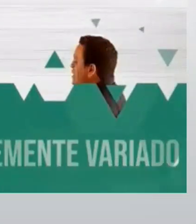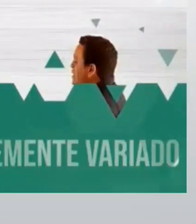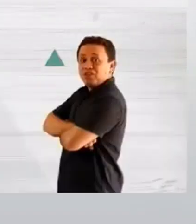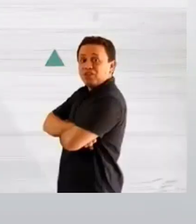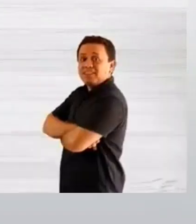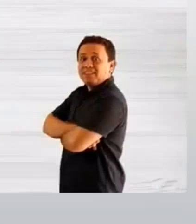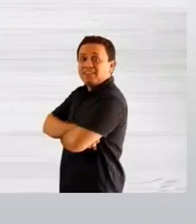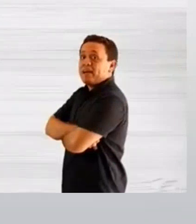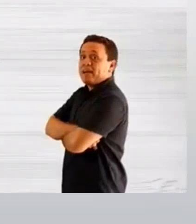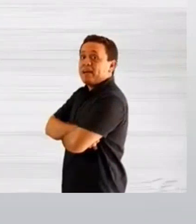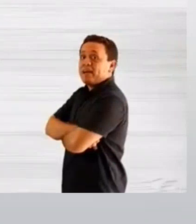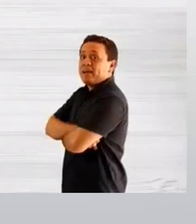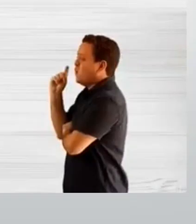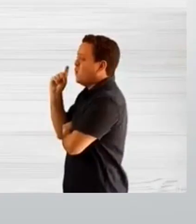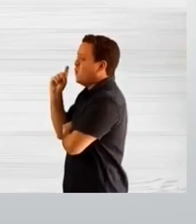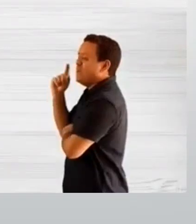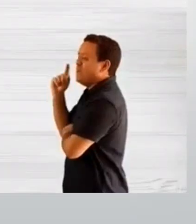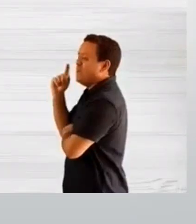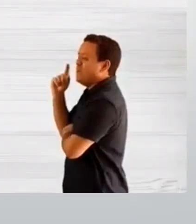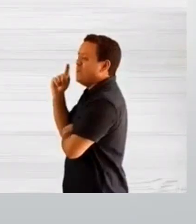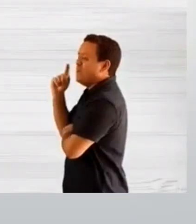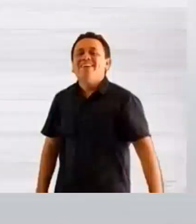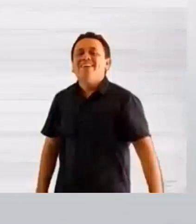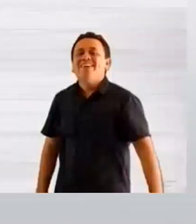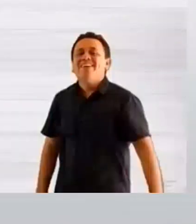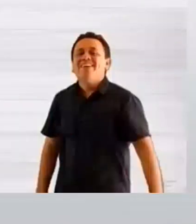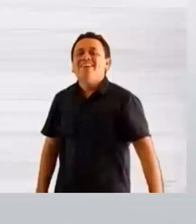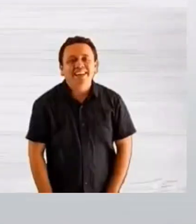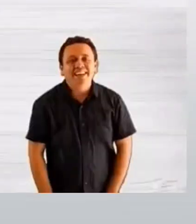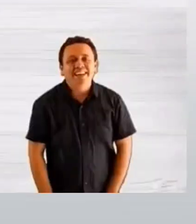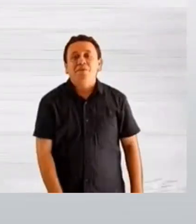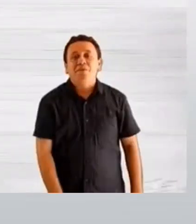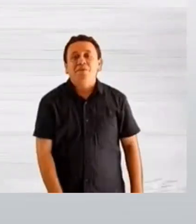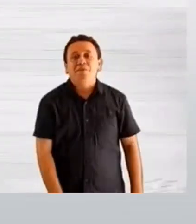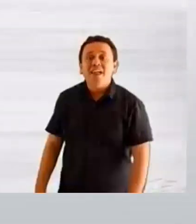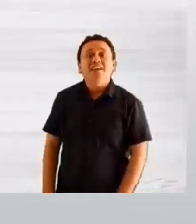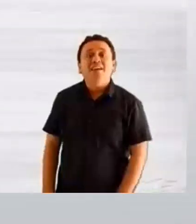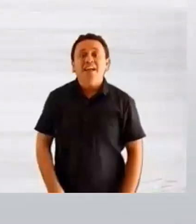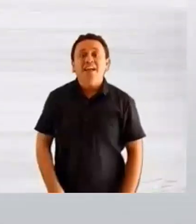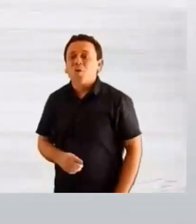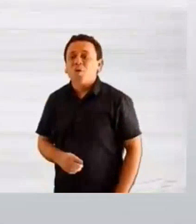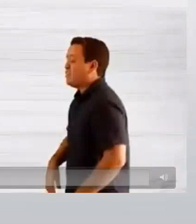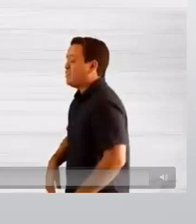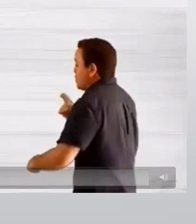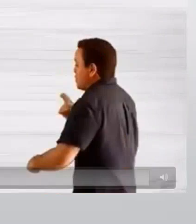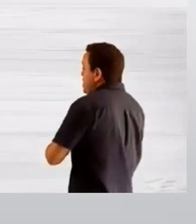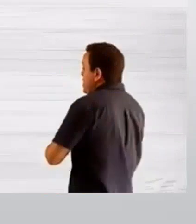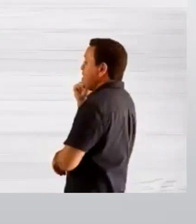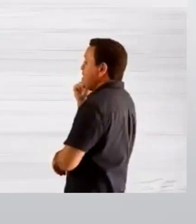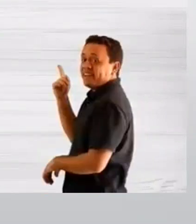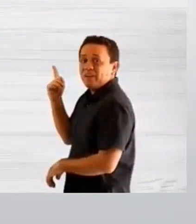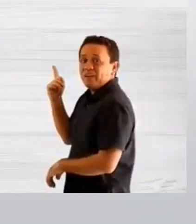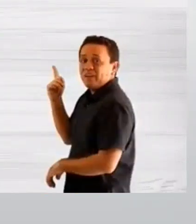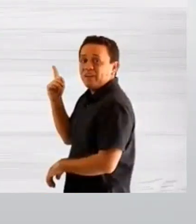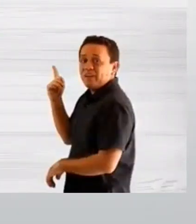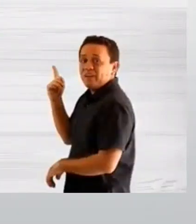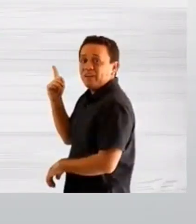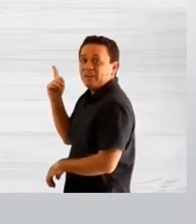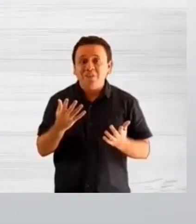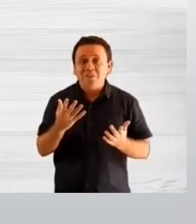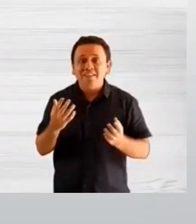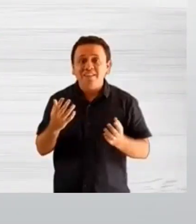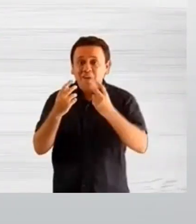también llamado por sus siglas MRU. Sí, se escucha. El movimiento rectilíneo uniformemente variado es aquel que ocurre sobre una línea recta